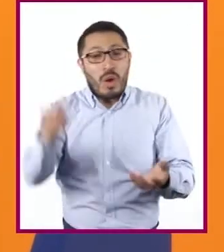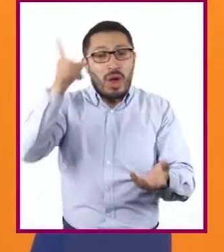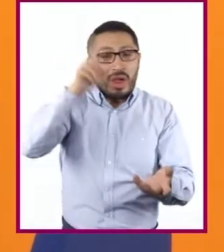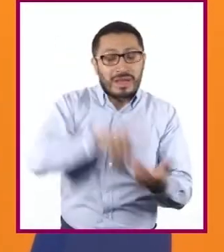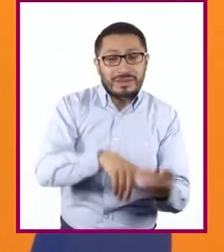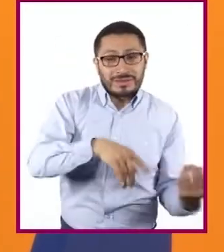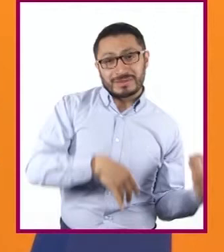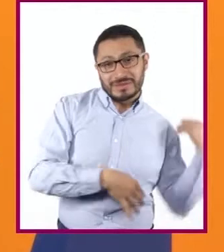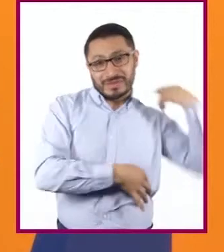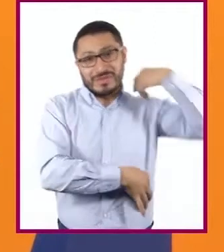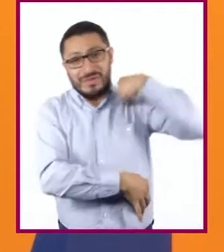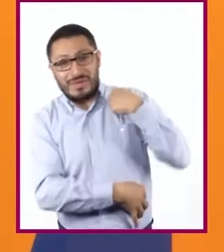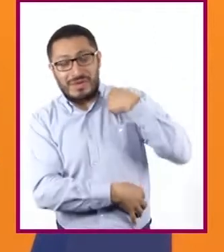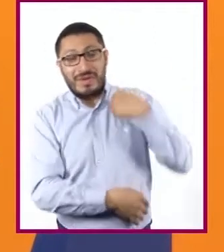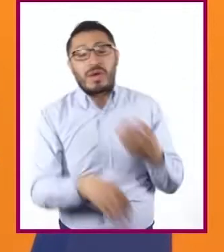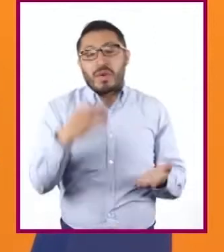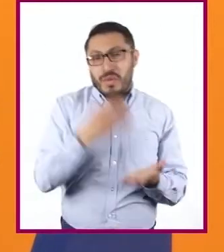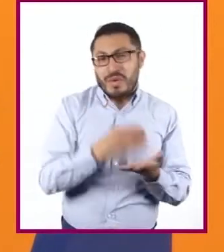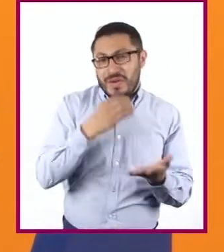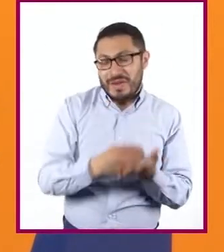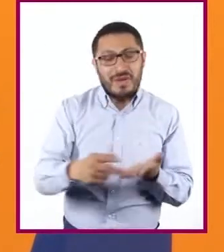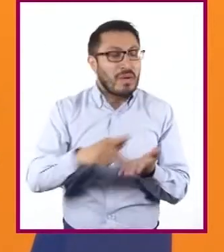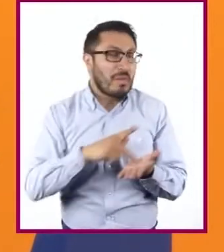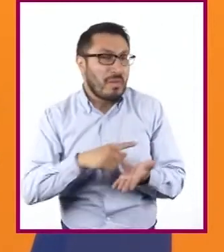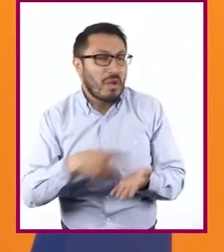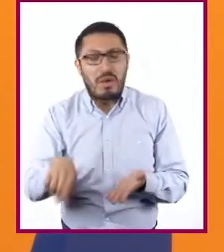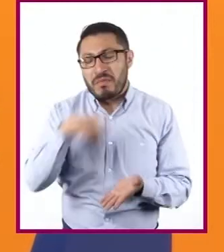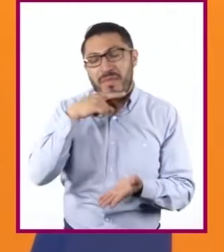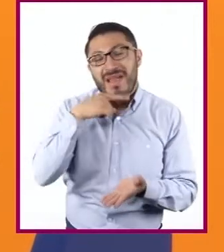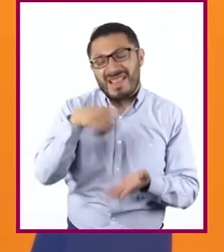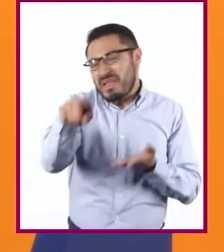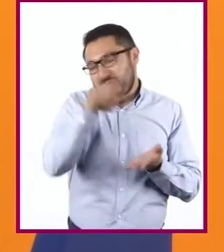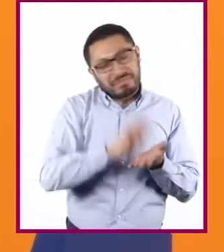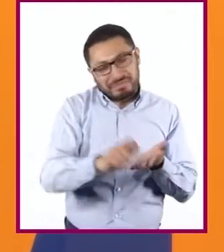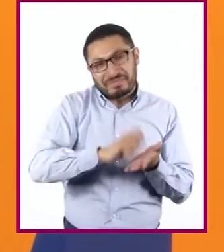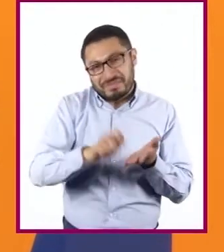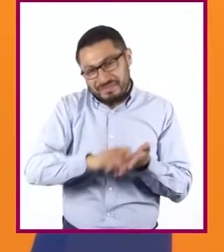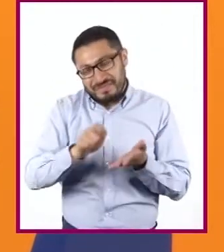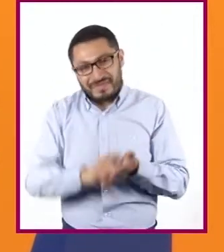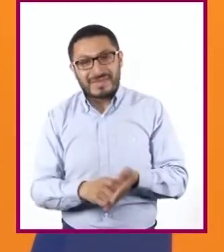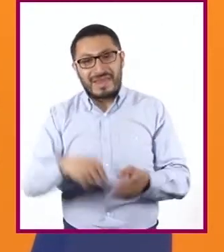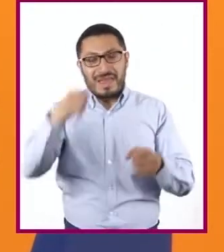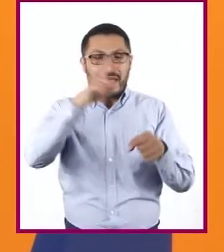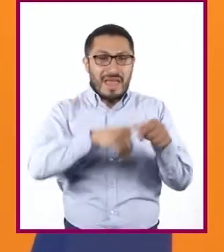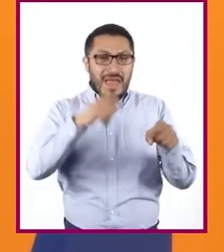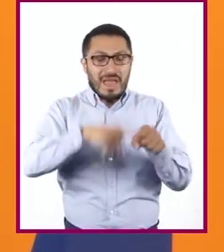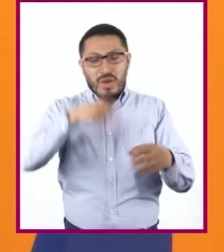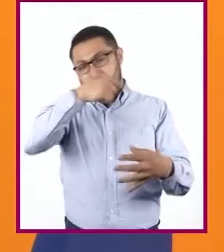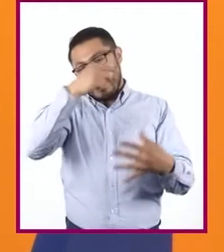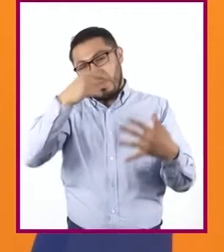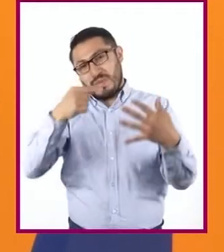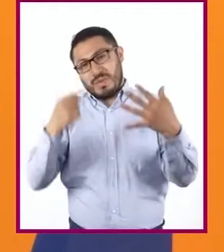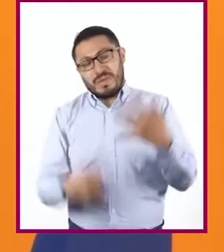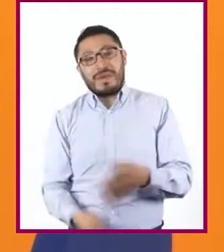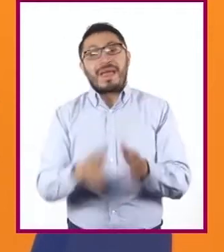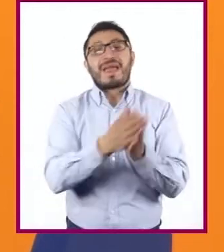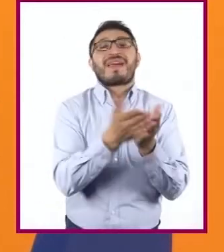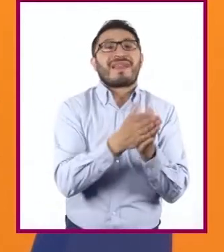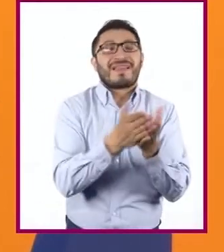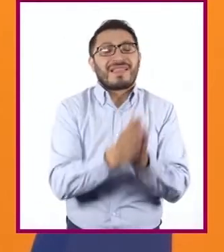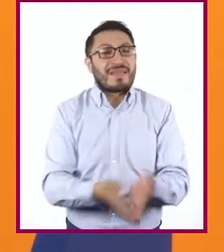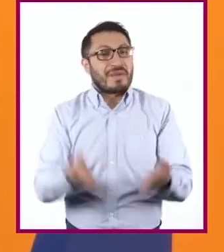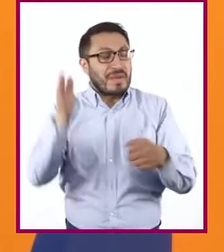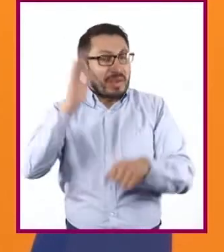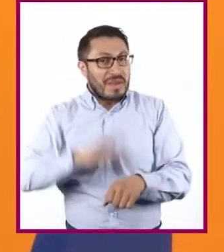su cuaderno, bolígrafo o lápiz para tomar notas, lápices de colores, su libro de texto y